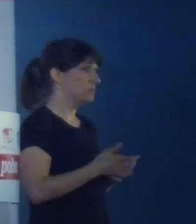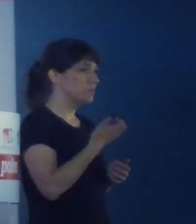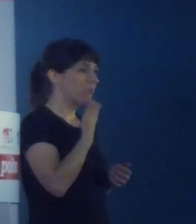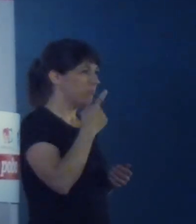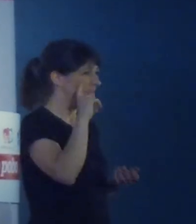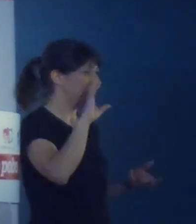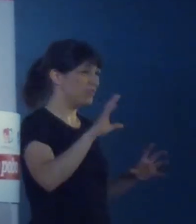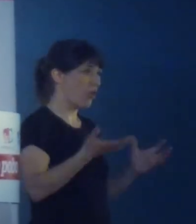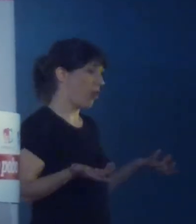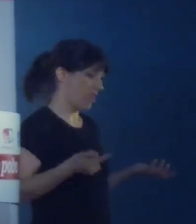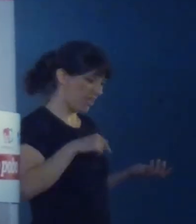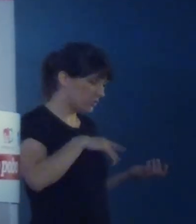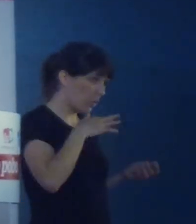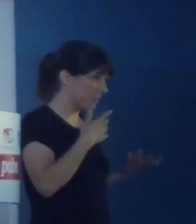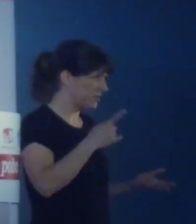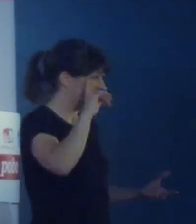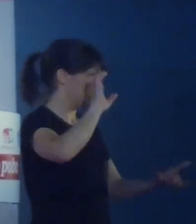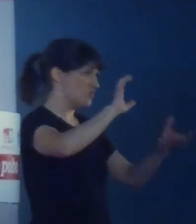cabeza hoxe.